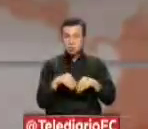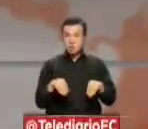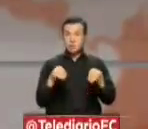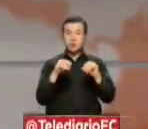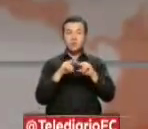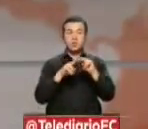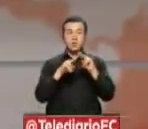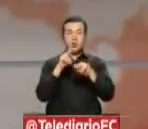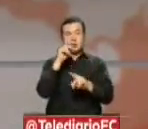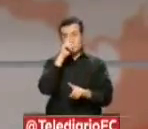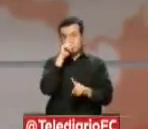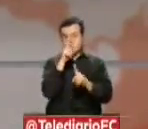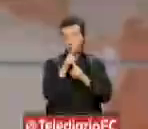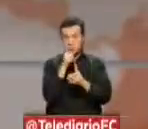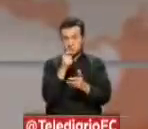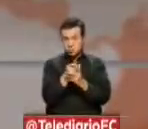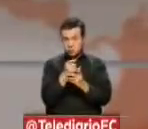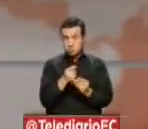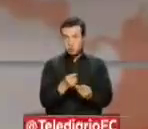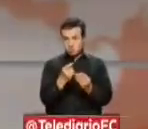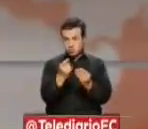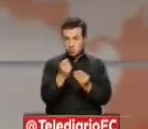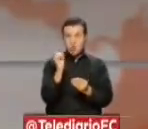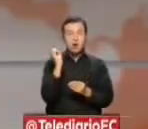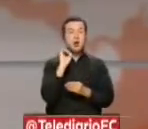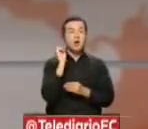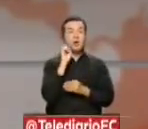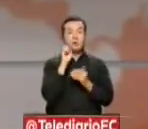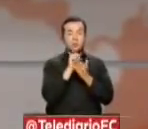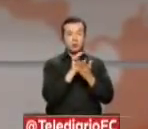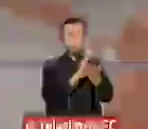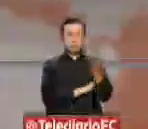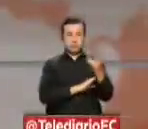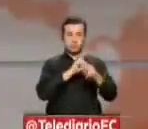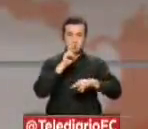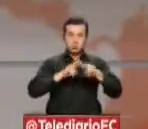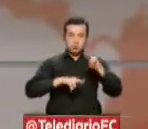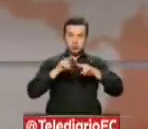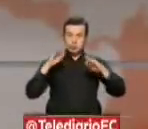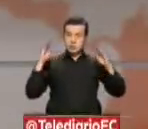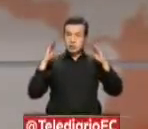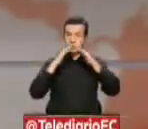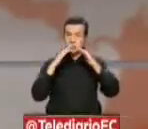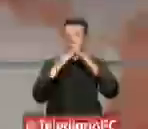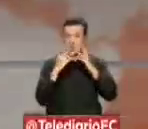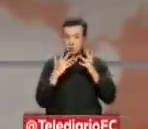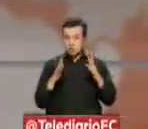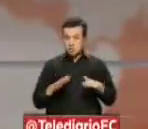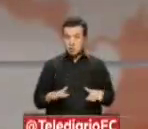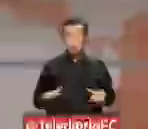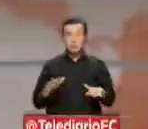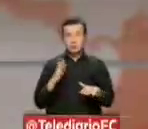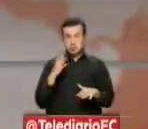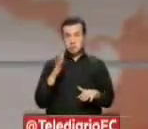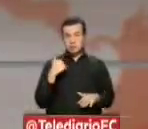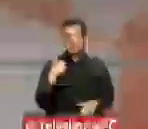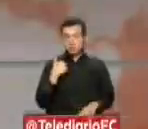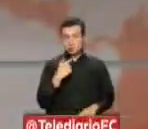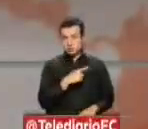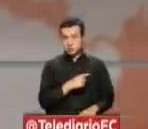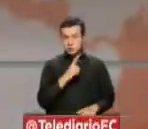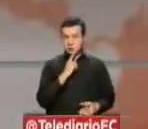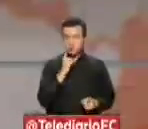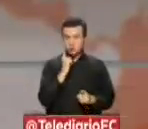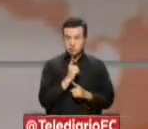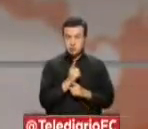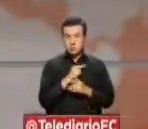cumplir con su objeto o a su vez que financien los proyectos de construcción de vivienda demanda en los terrenos que ya poseen. Ahí hay un